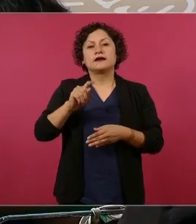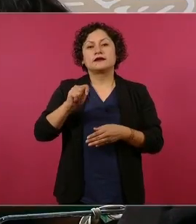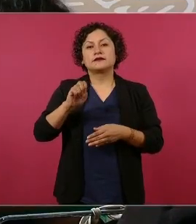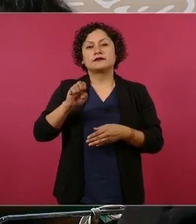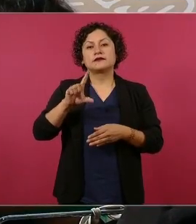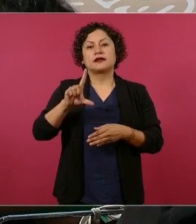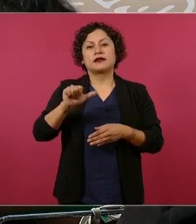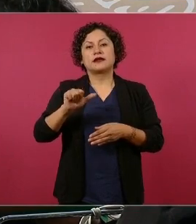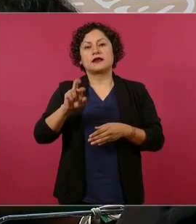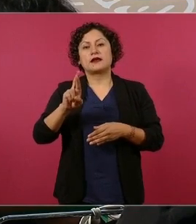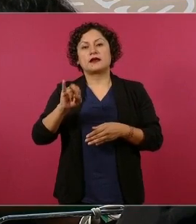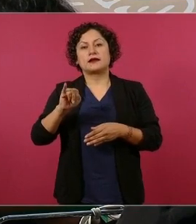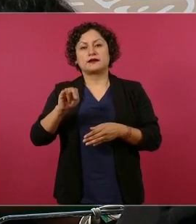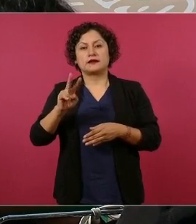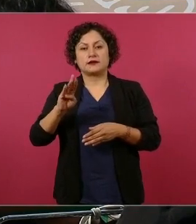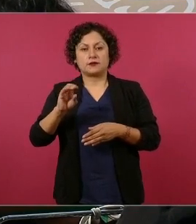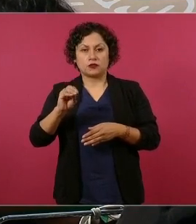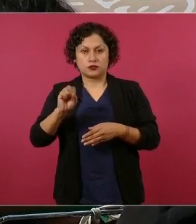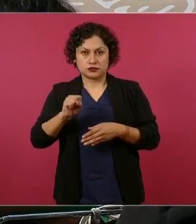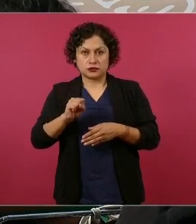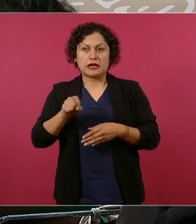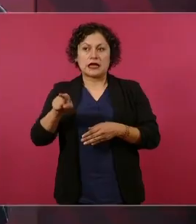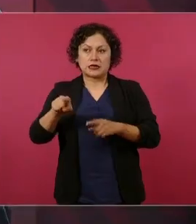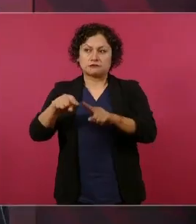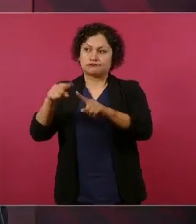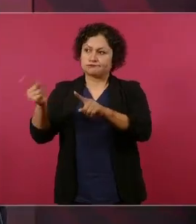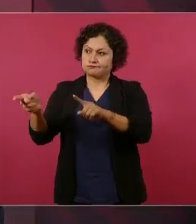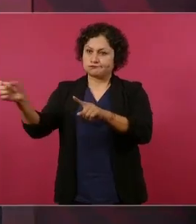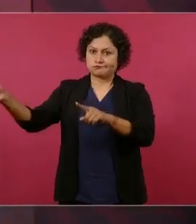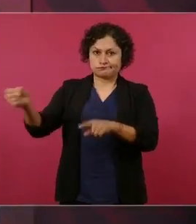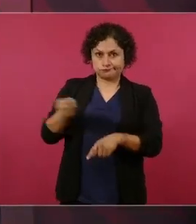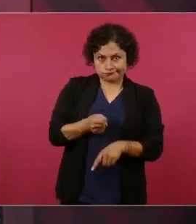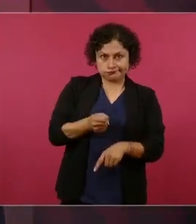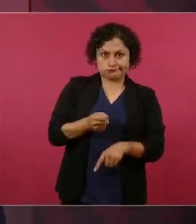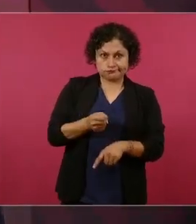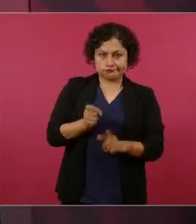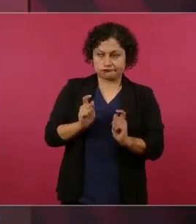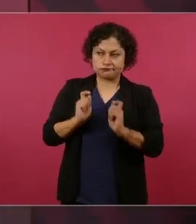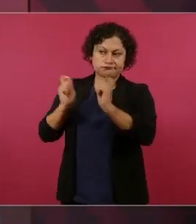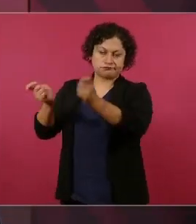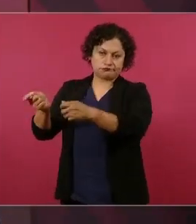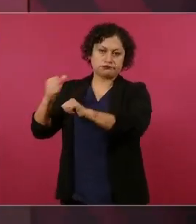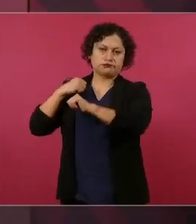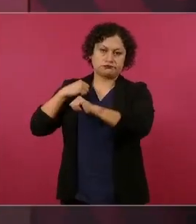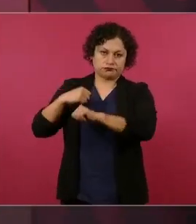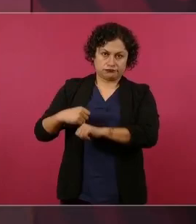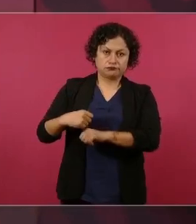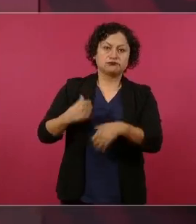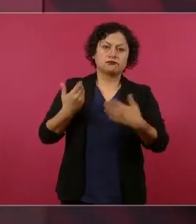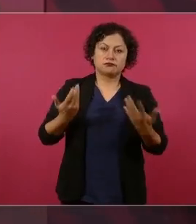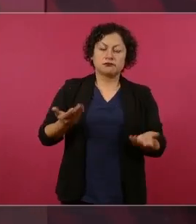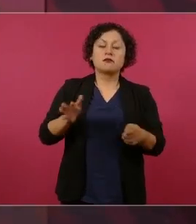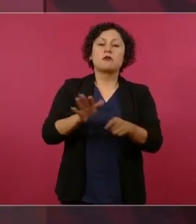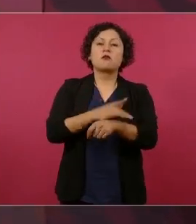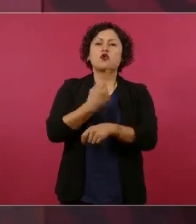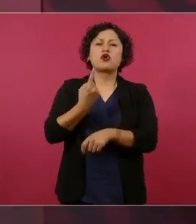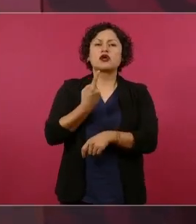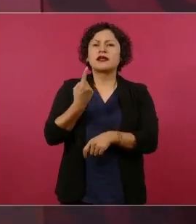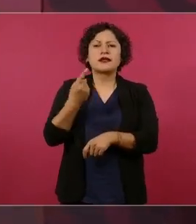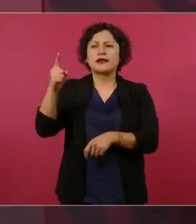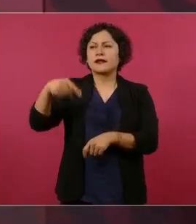consejera del gobierno federal, porque formaban parte de un grupo de